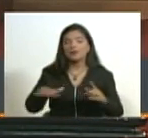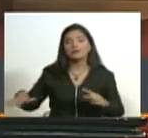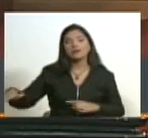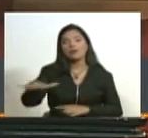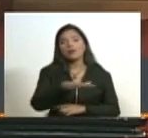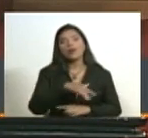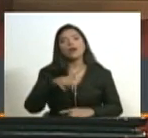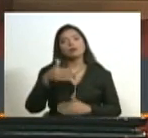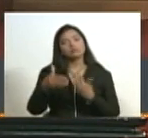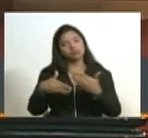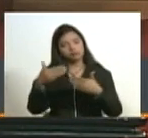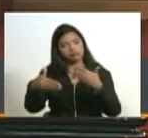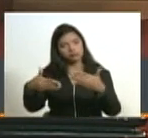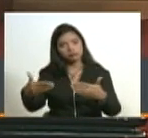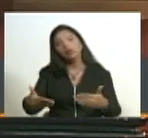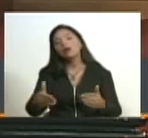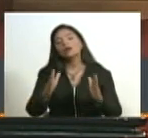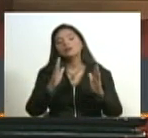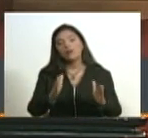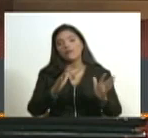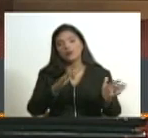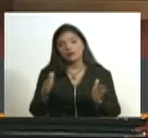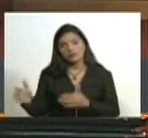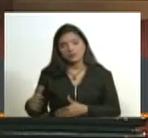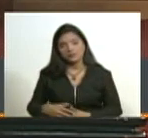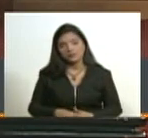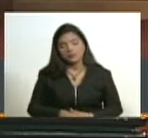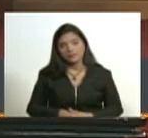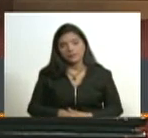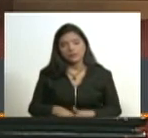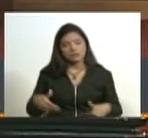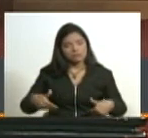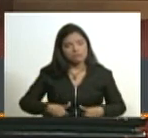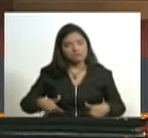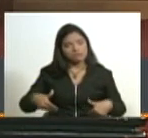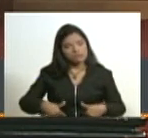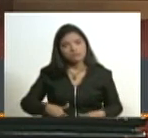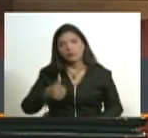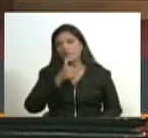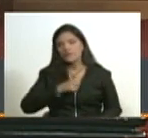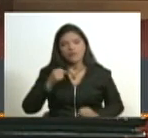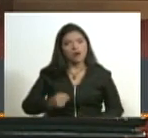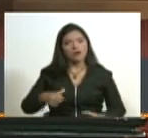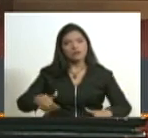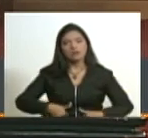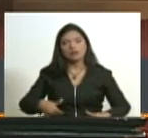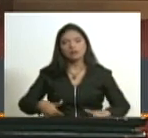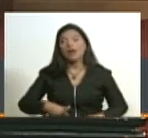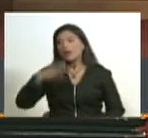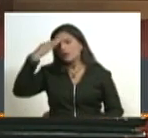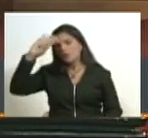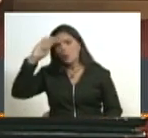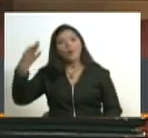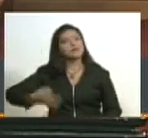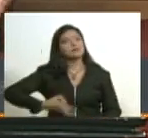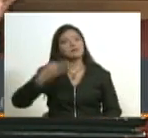Estamos en esa fase. Pujando, pujando duro. Y Cuba, siempre